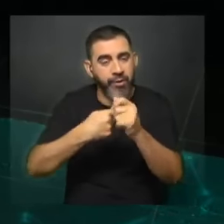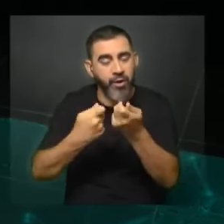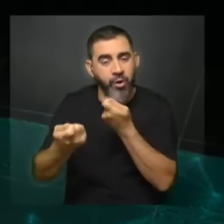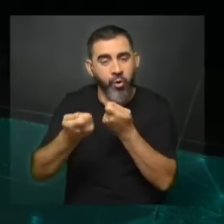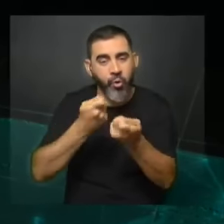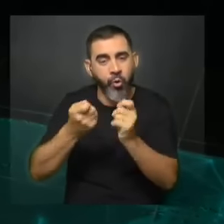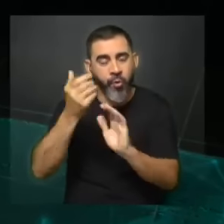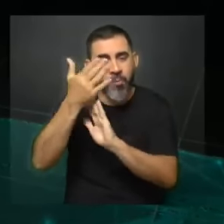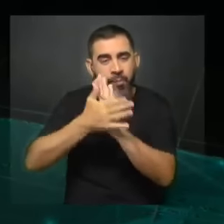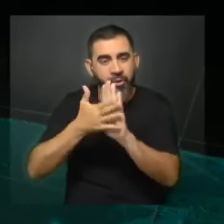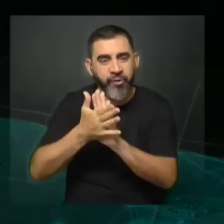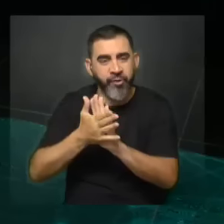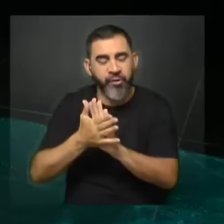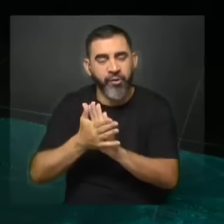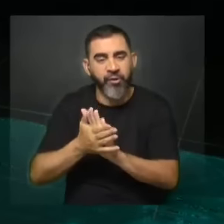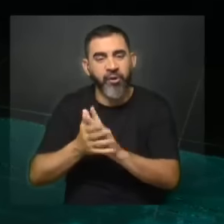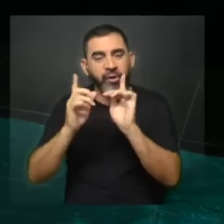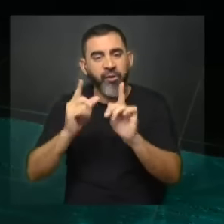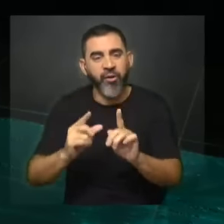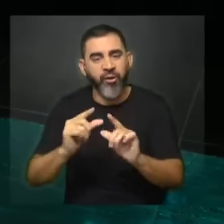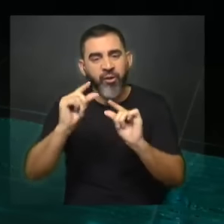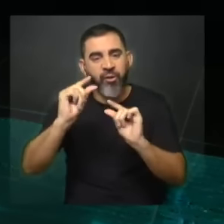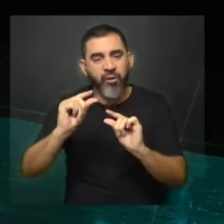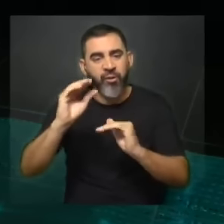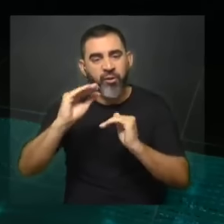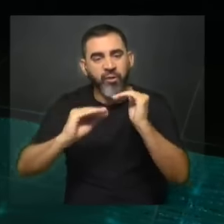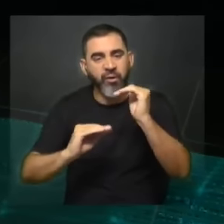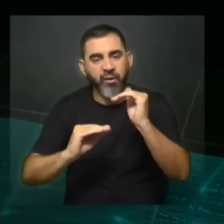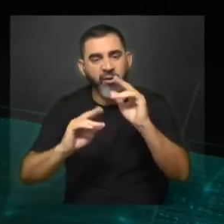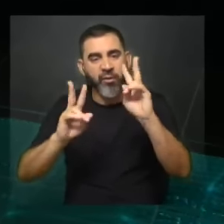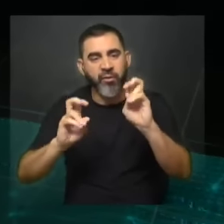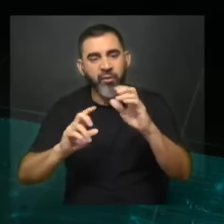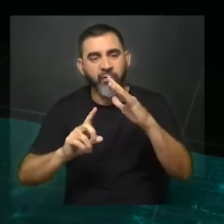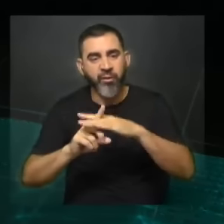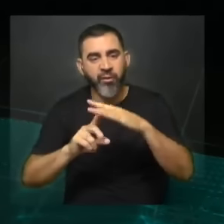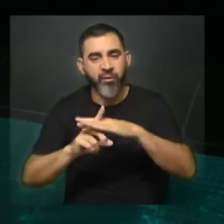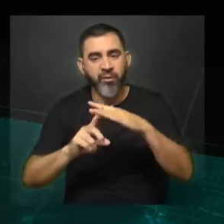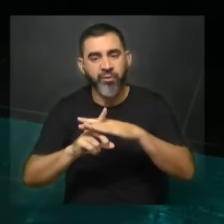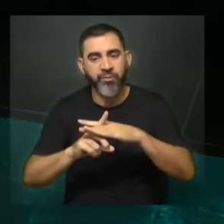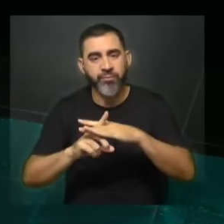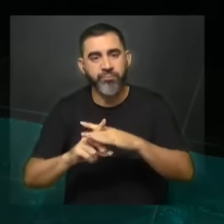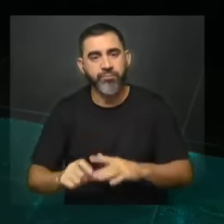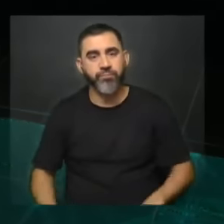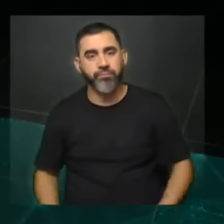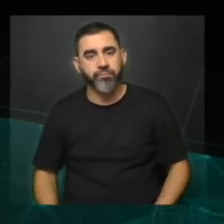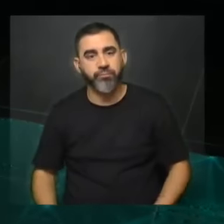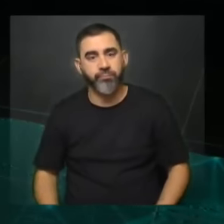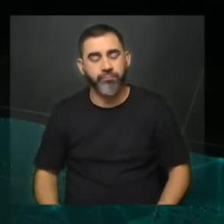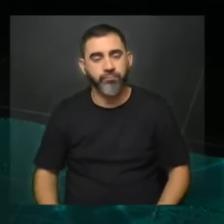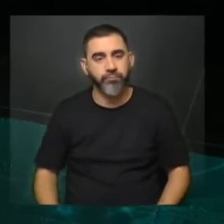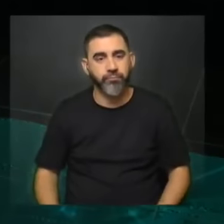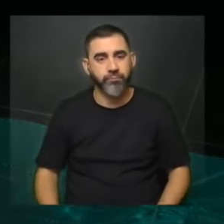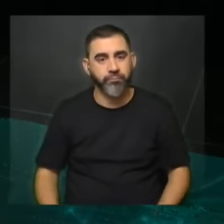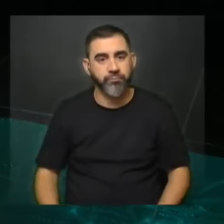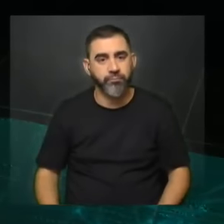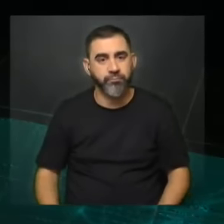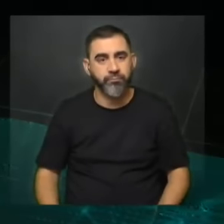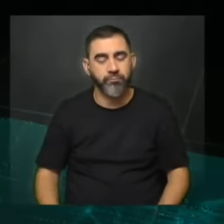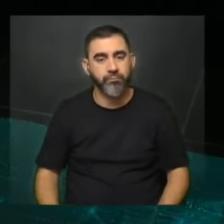en todo el país y a su vez un pequeño aumento en materia de facturación así lo refleja un estudio que realizó la